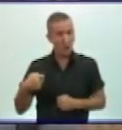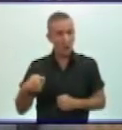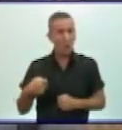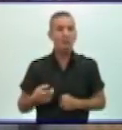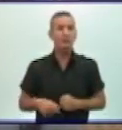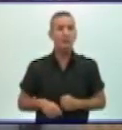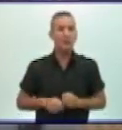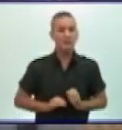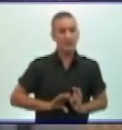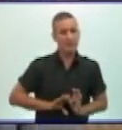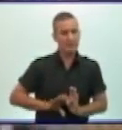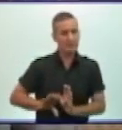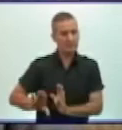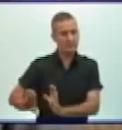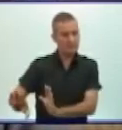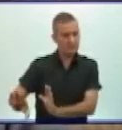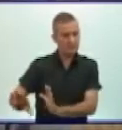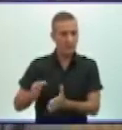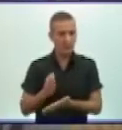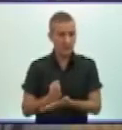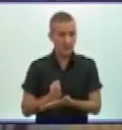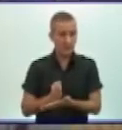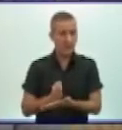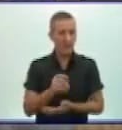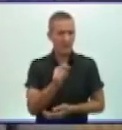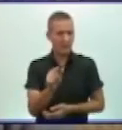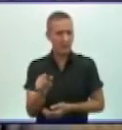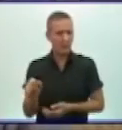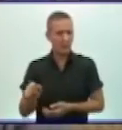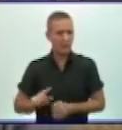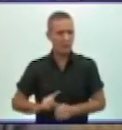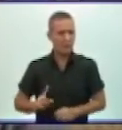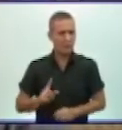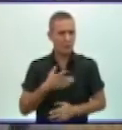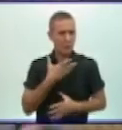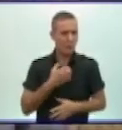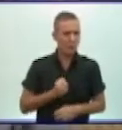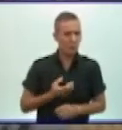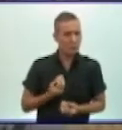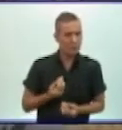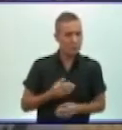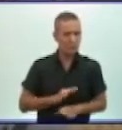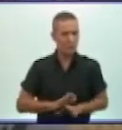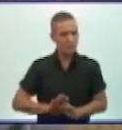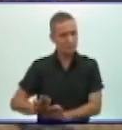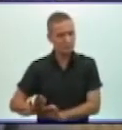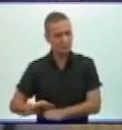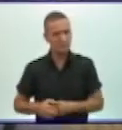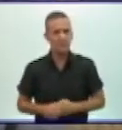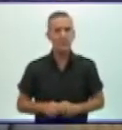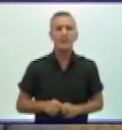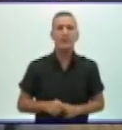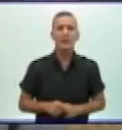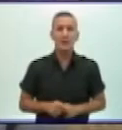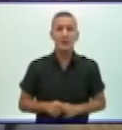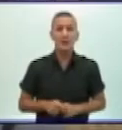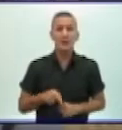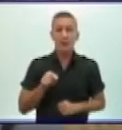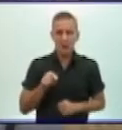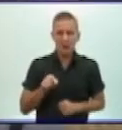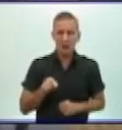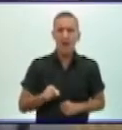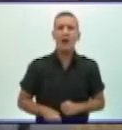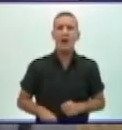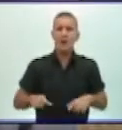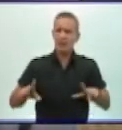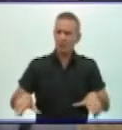evadir de muchas formas. Bueno, hay un reglamento en la escuela que ellos construyeron entre ellos, con sus maestros, y lo que está establecido lo tenemos que